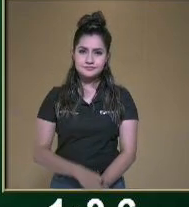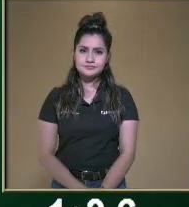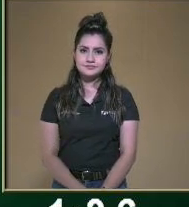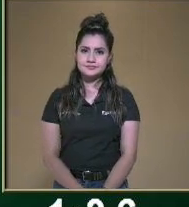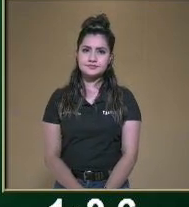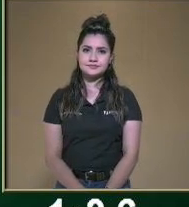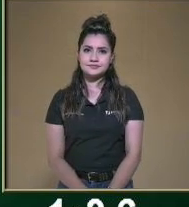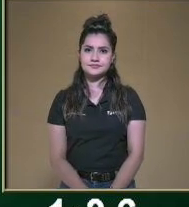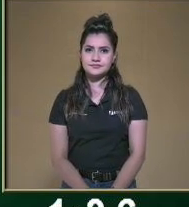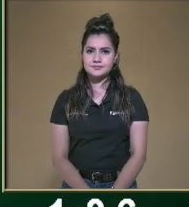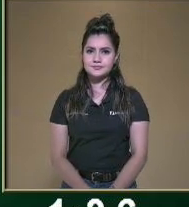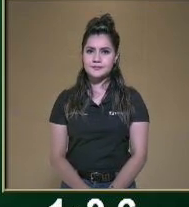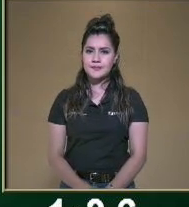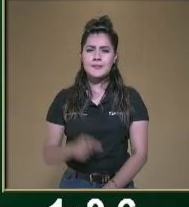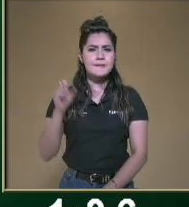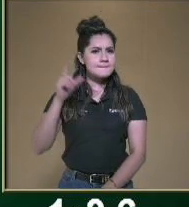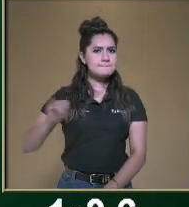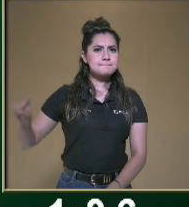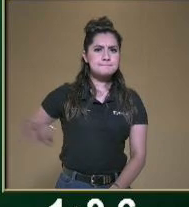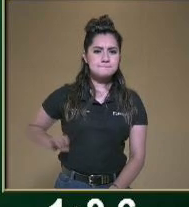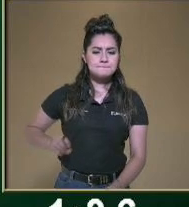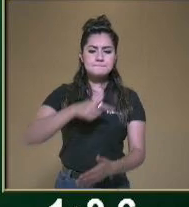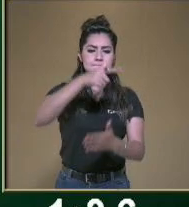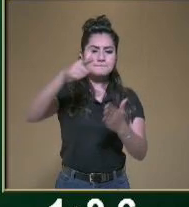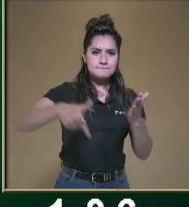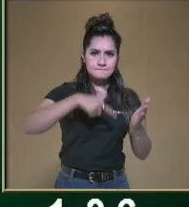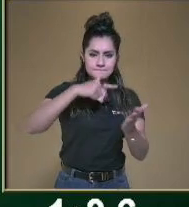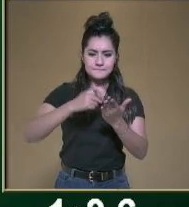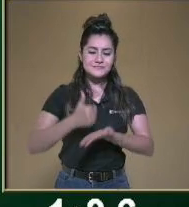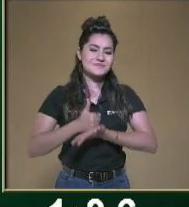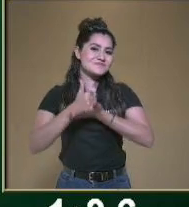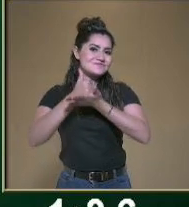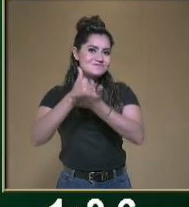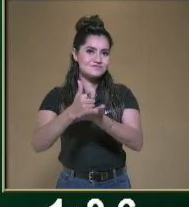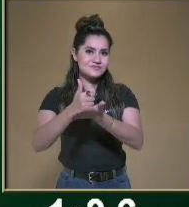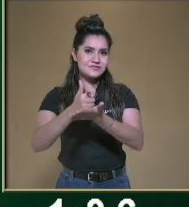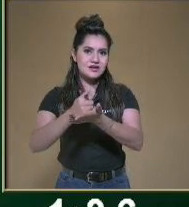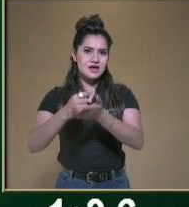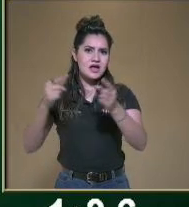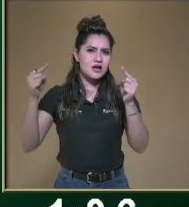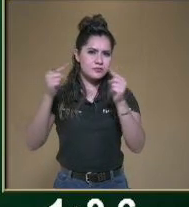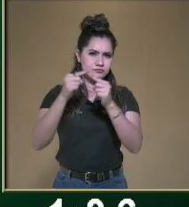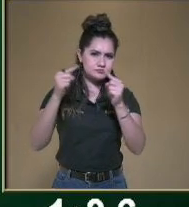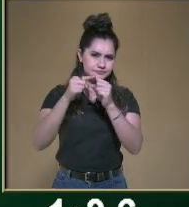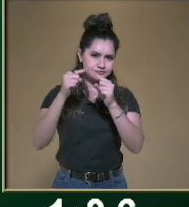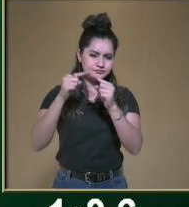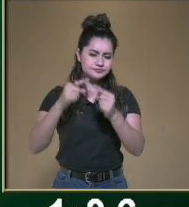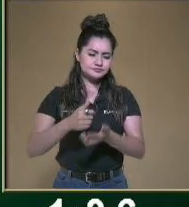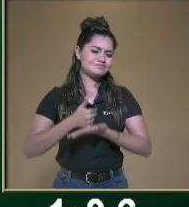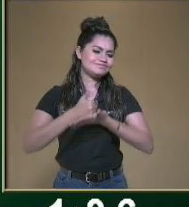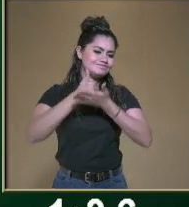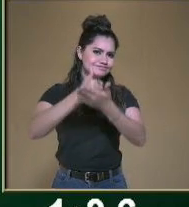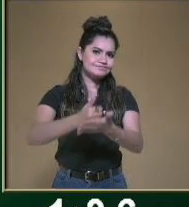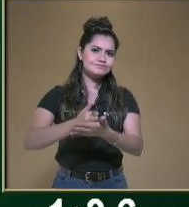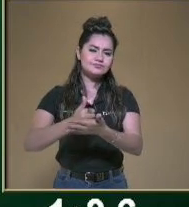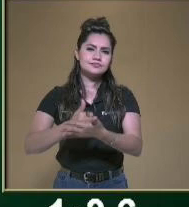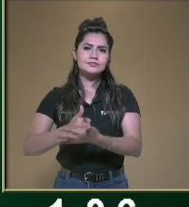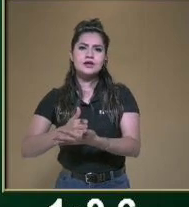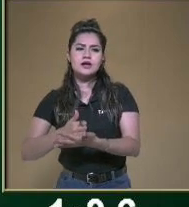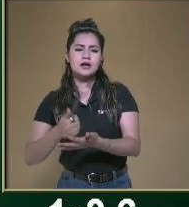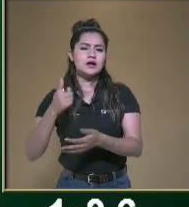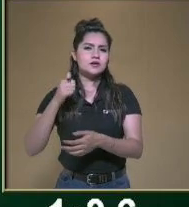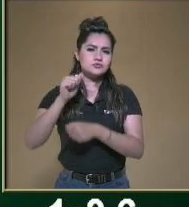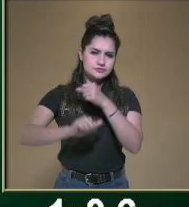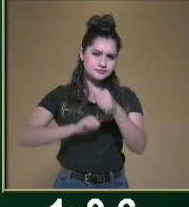también nos interesamos en apoyar a fundaciones o instituciones que se dediquen a rescatar y adoptar animales o